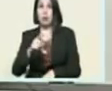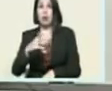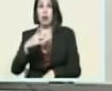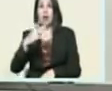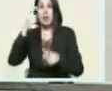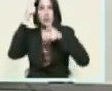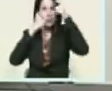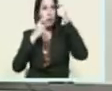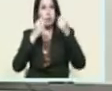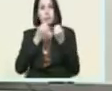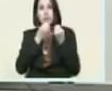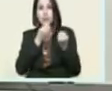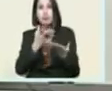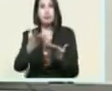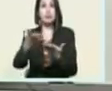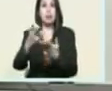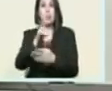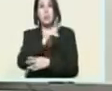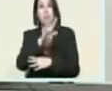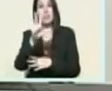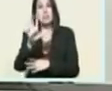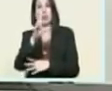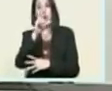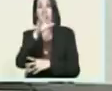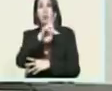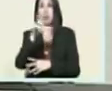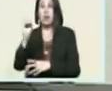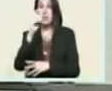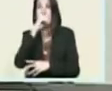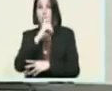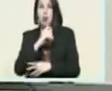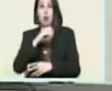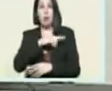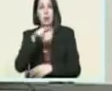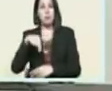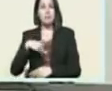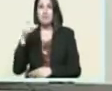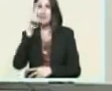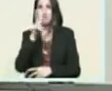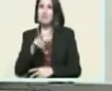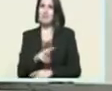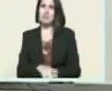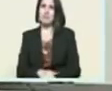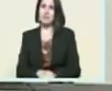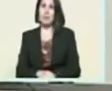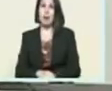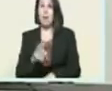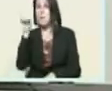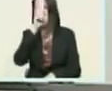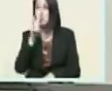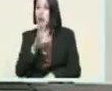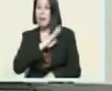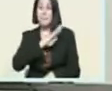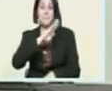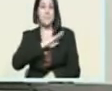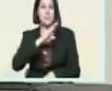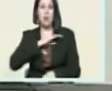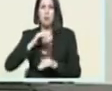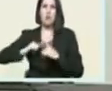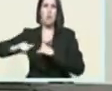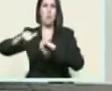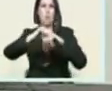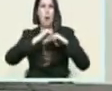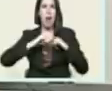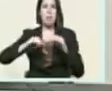Hugo Chávez hace más de 25, 30 años. La Venezuela nuestra, la Venezuela propiedad de todos